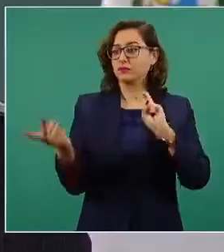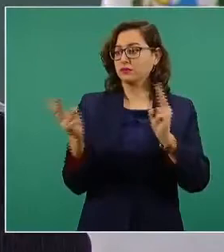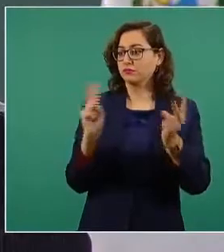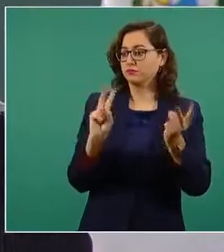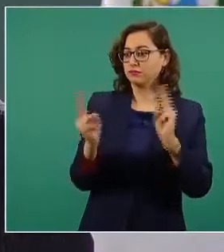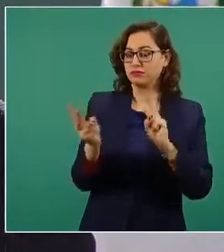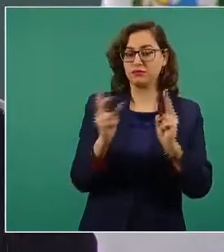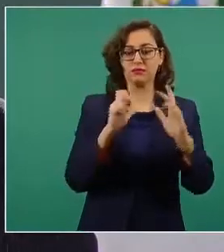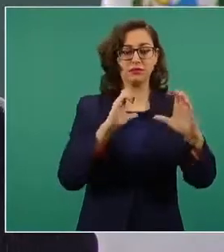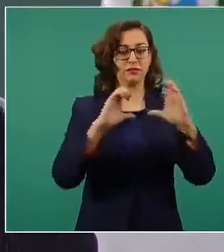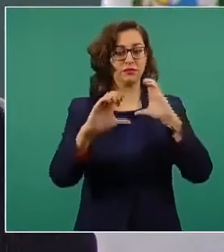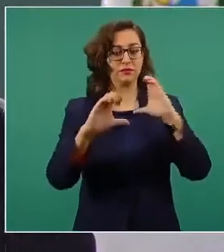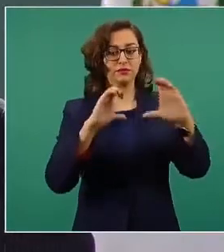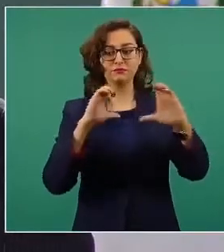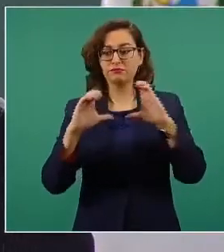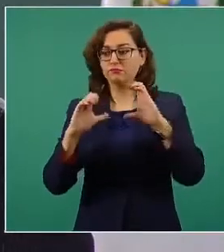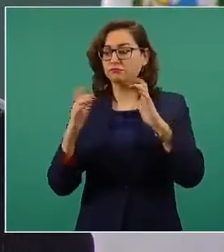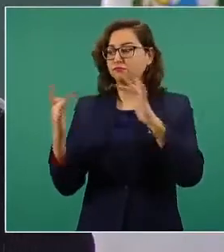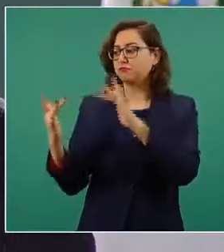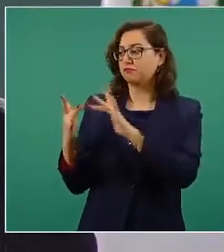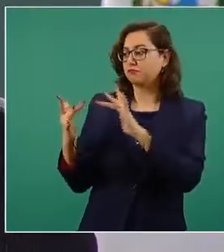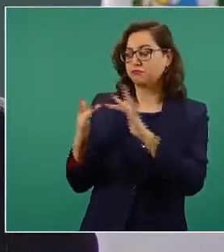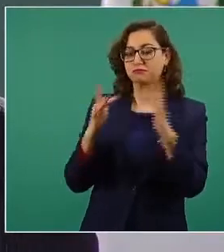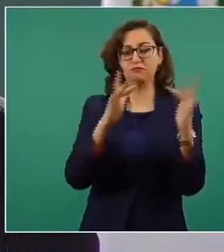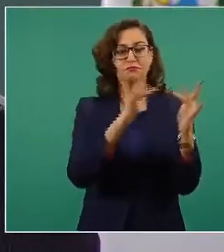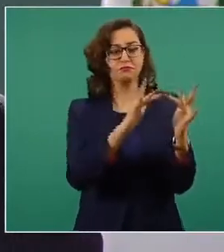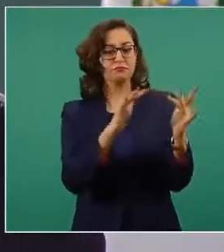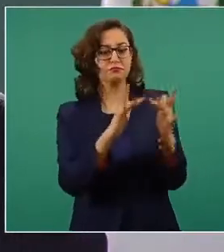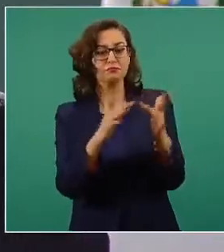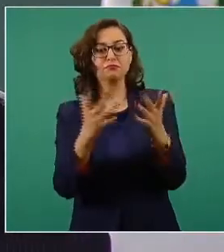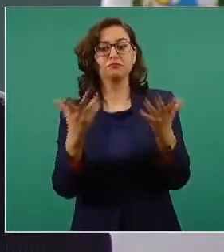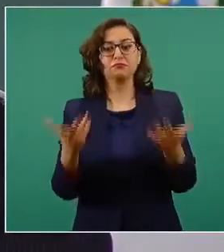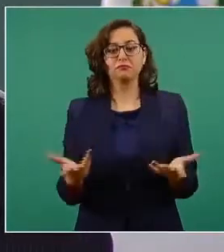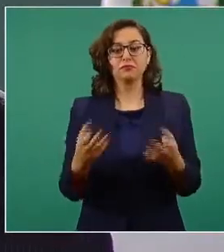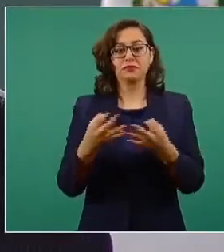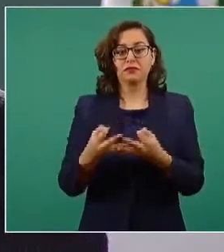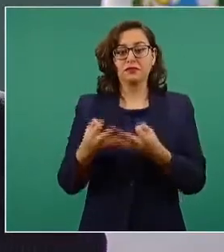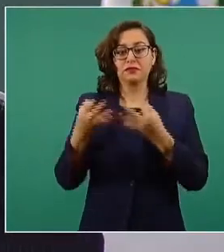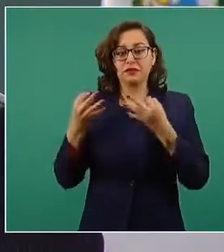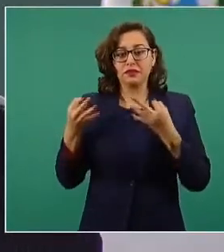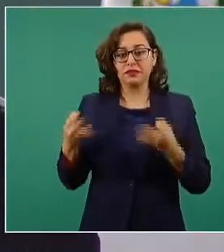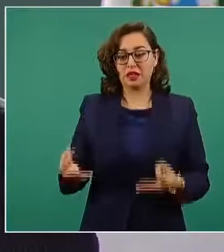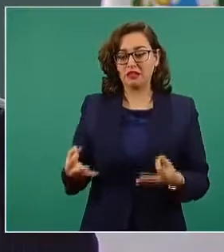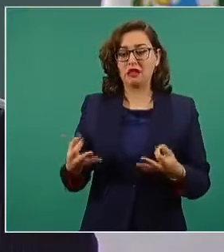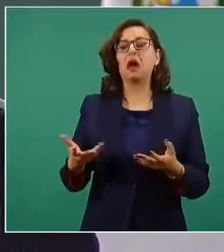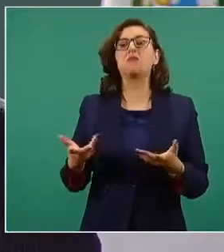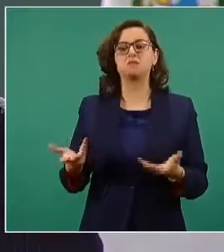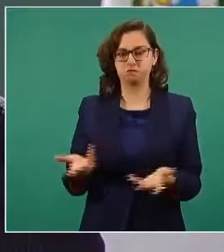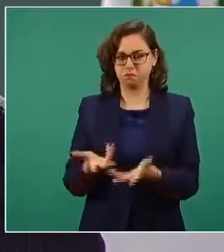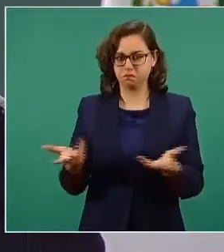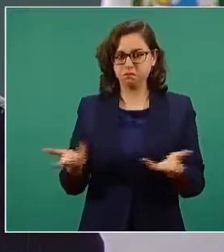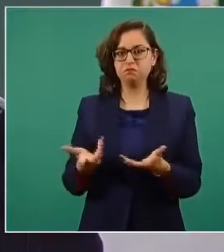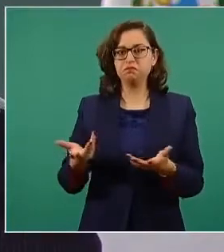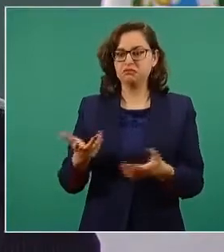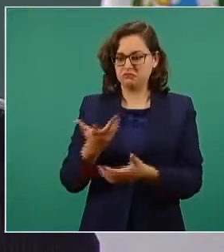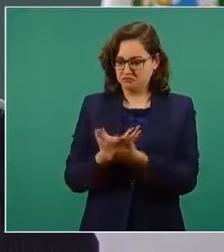que únicamente eran de tierra habían sido hechas a mano.